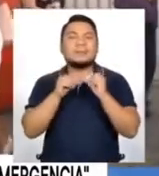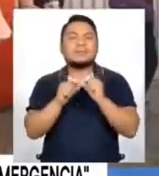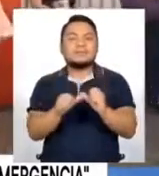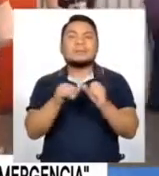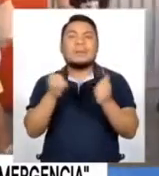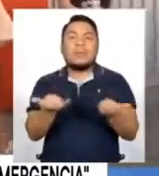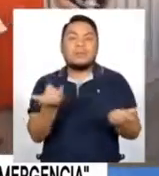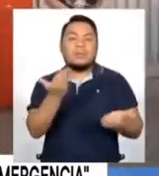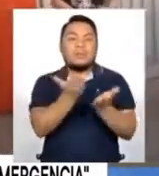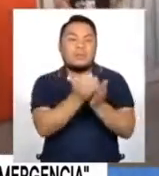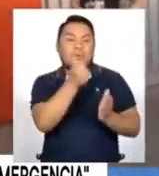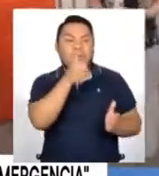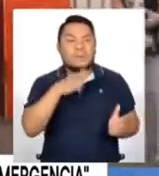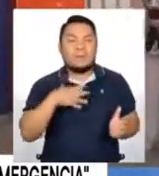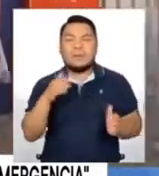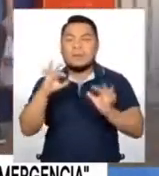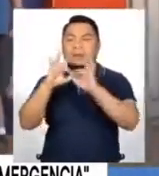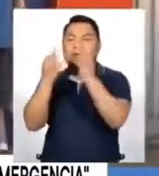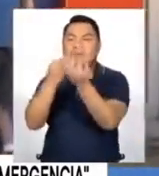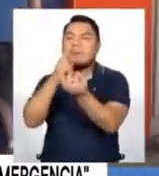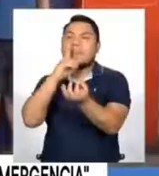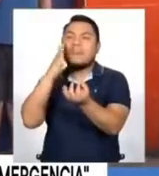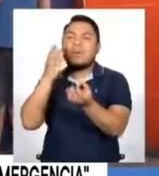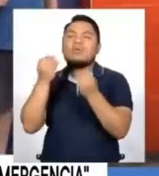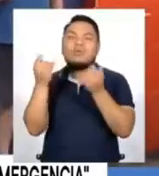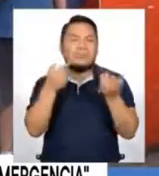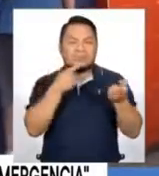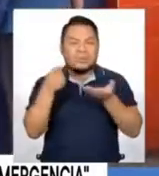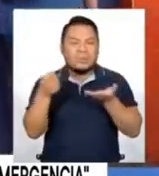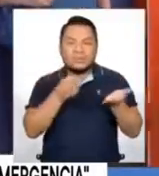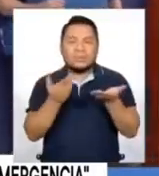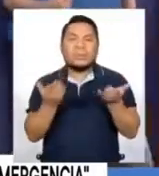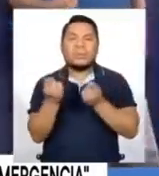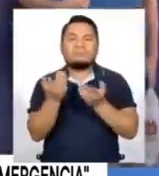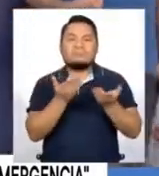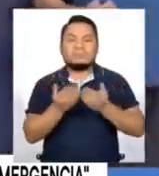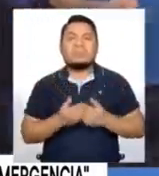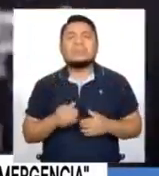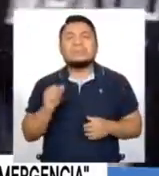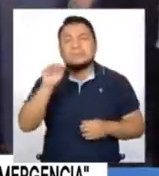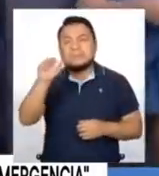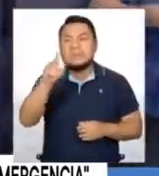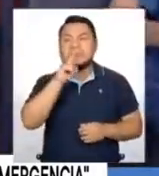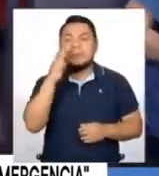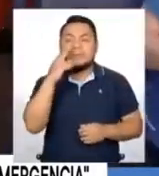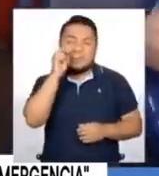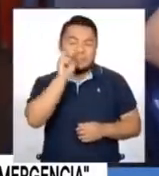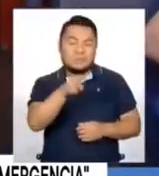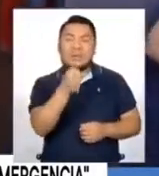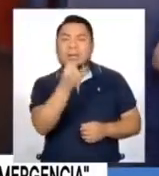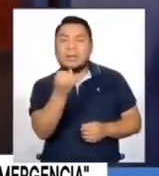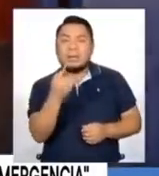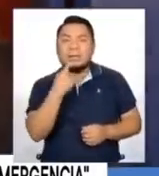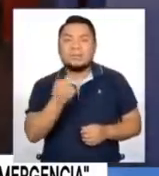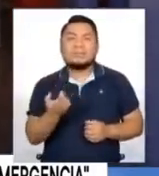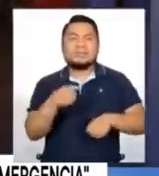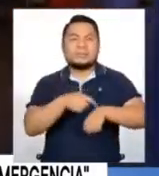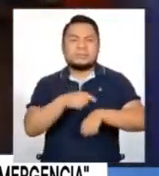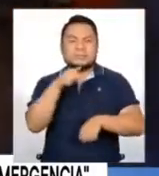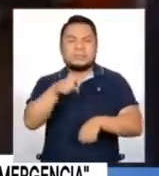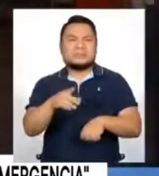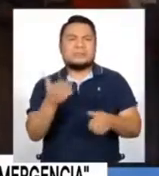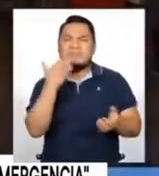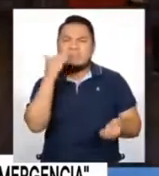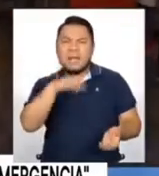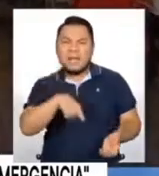suceder entre los colegios privados y los padres de familia. Definitivamente sí hay que exhortar a los padres de familia que si ve algún tipo de situación